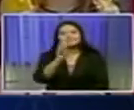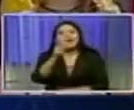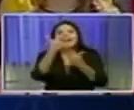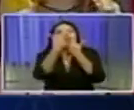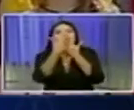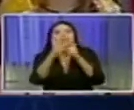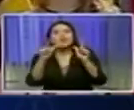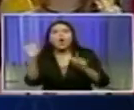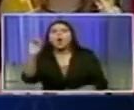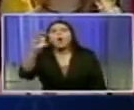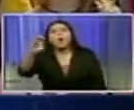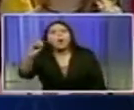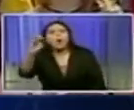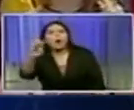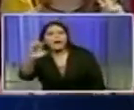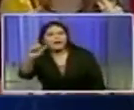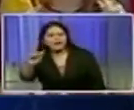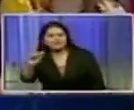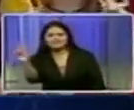ni por la OEA,